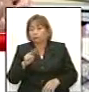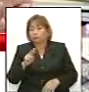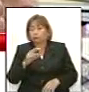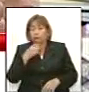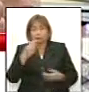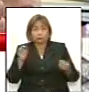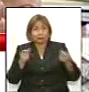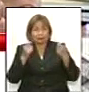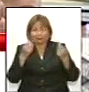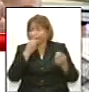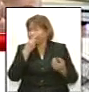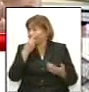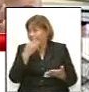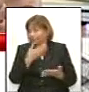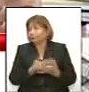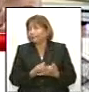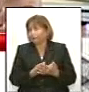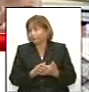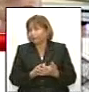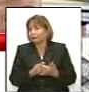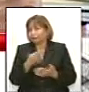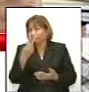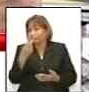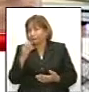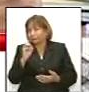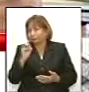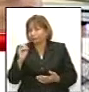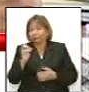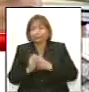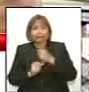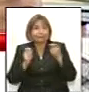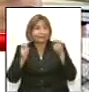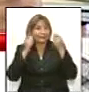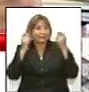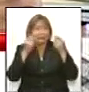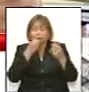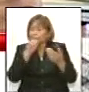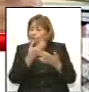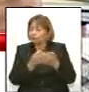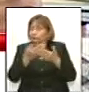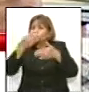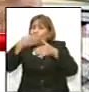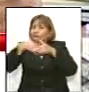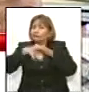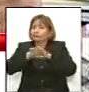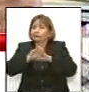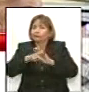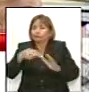que celebrar bien, considerando especialmente la entrada de nuestro país.